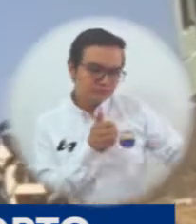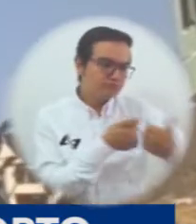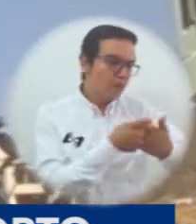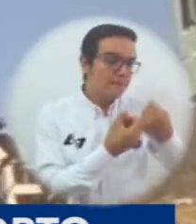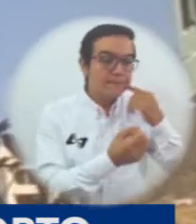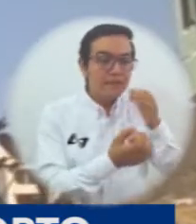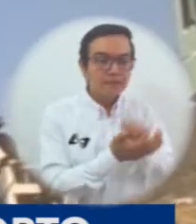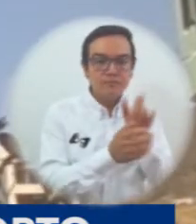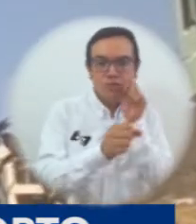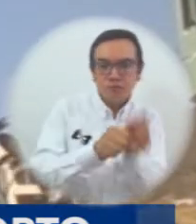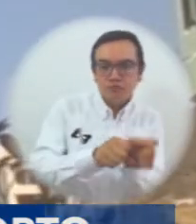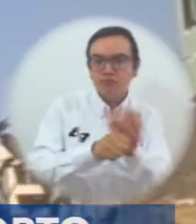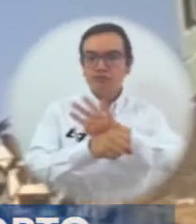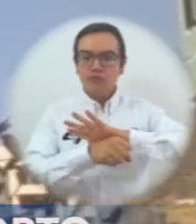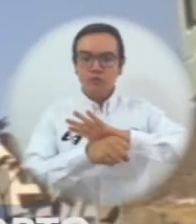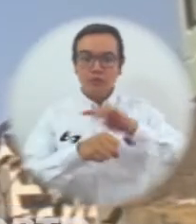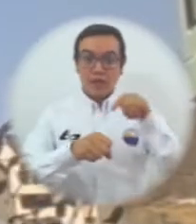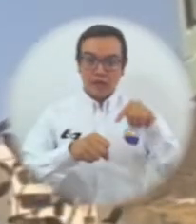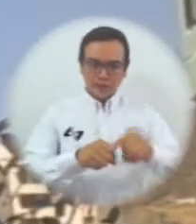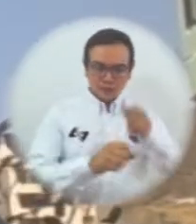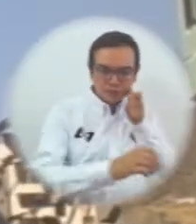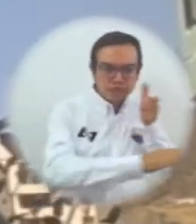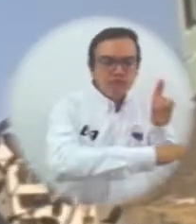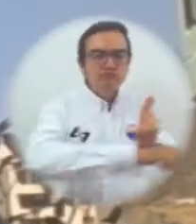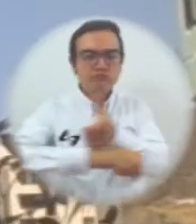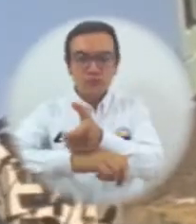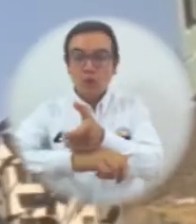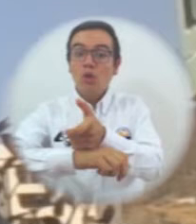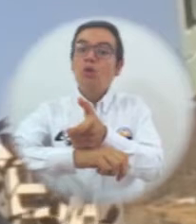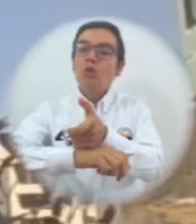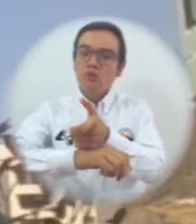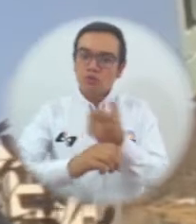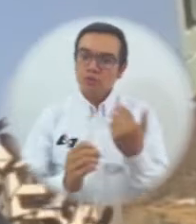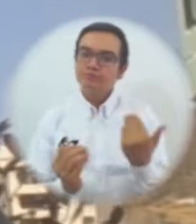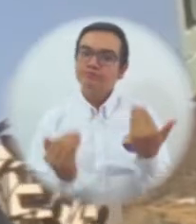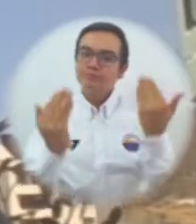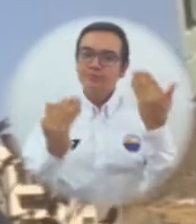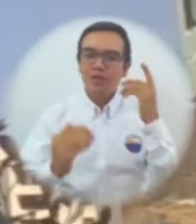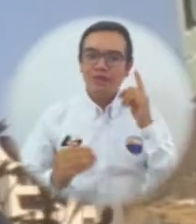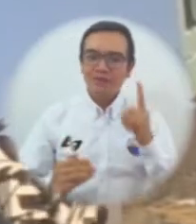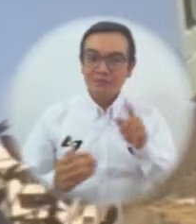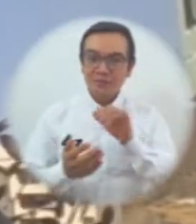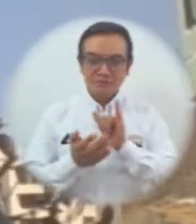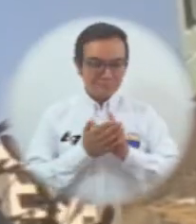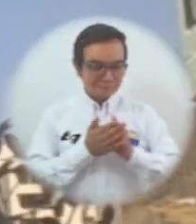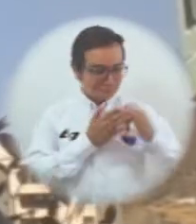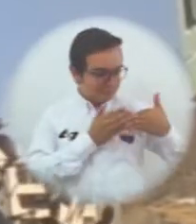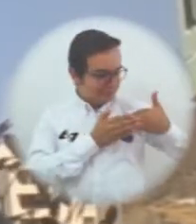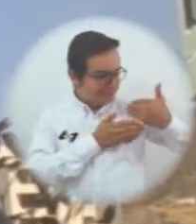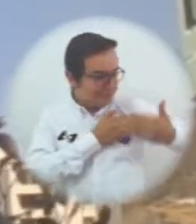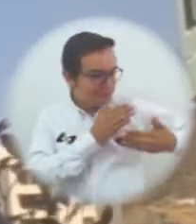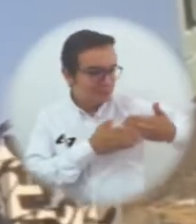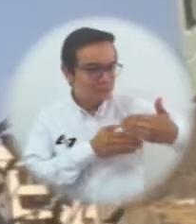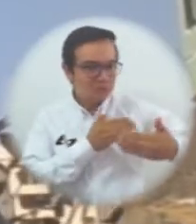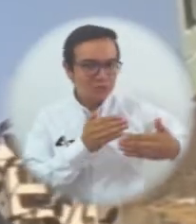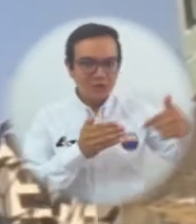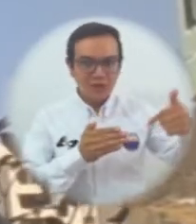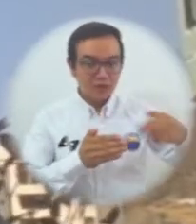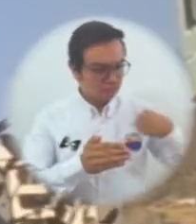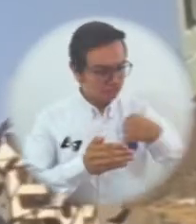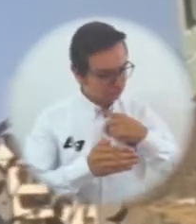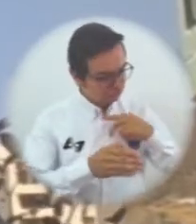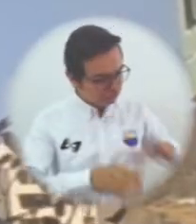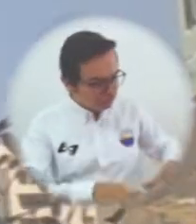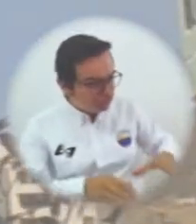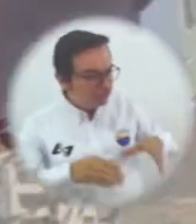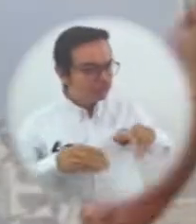en la contingencia del COVID-19 ha sido exitosa gracias a la eficacia de los